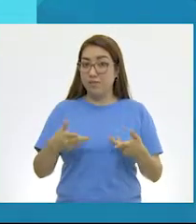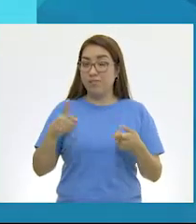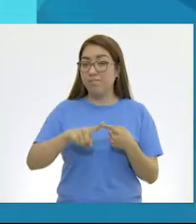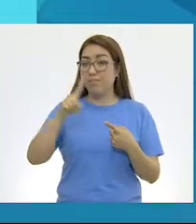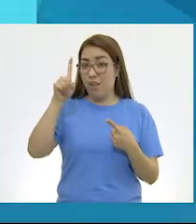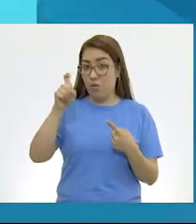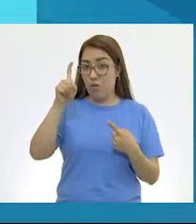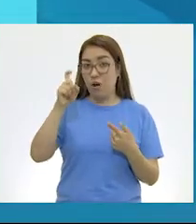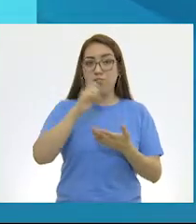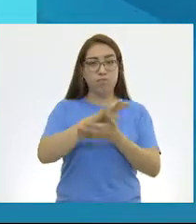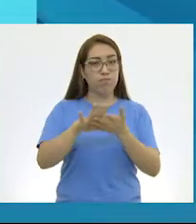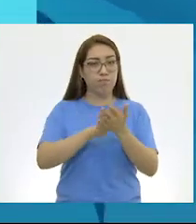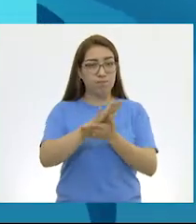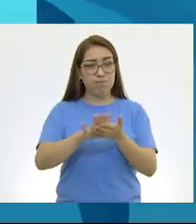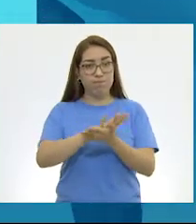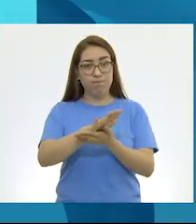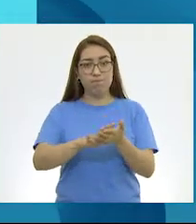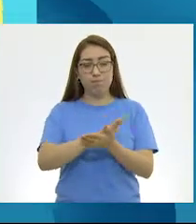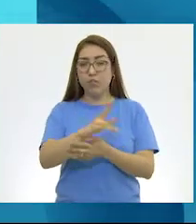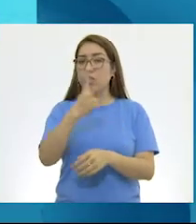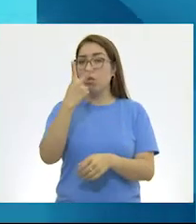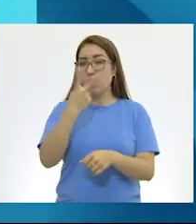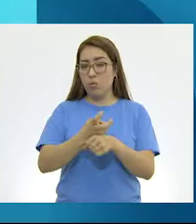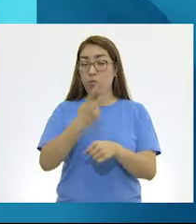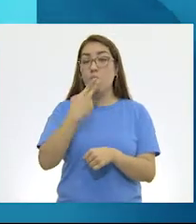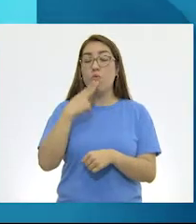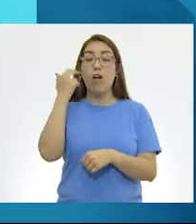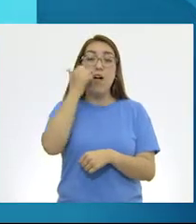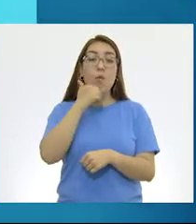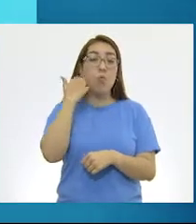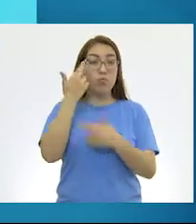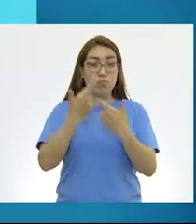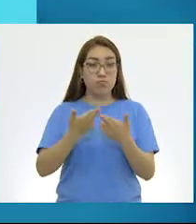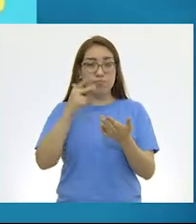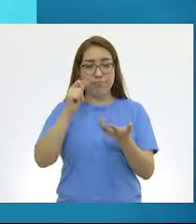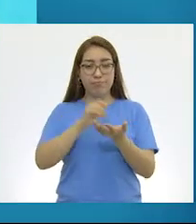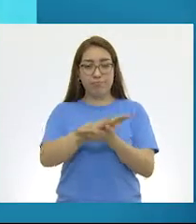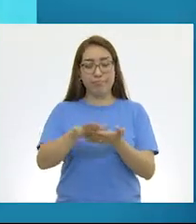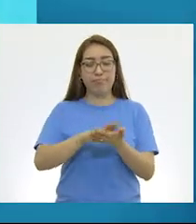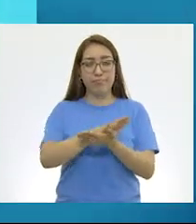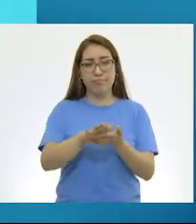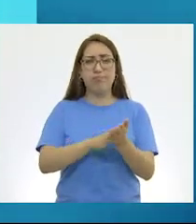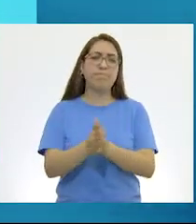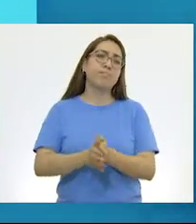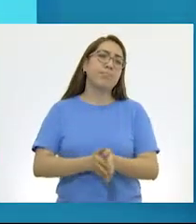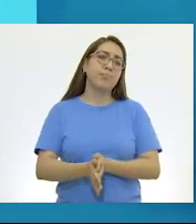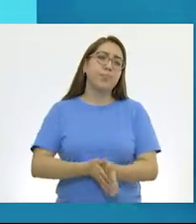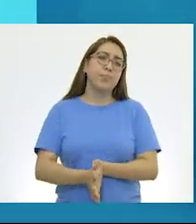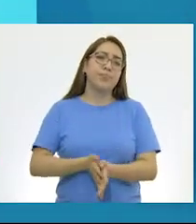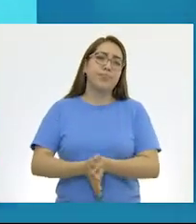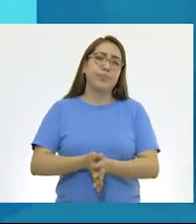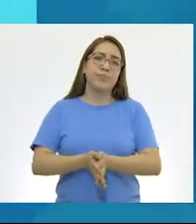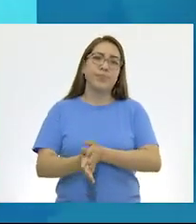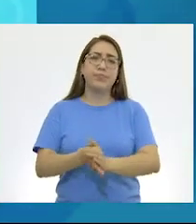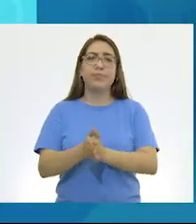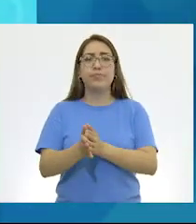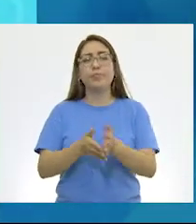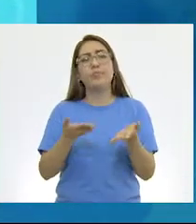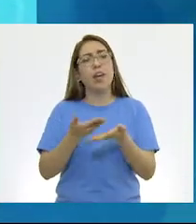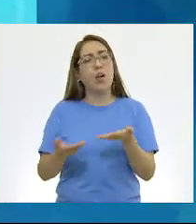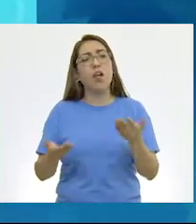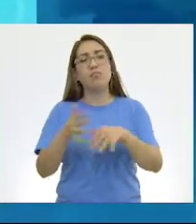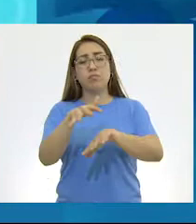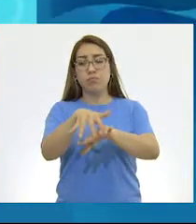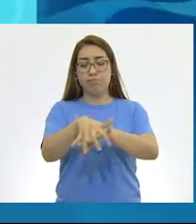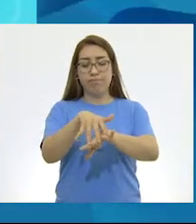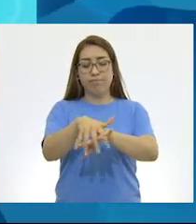tus manos. Usa suficiente jabón. Frota tus palmas una con la otra. Ahora, frota